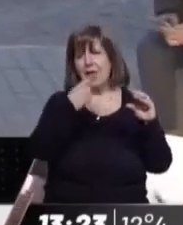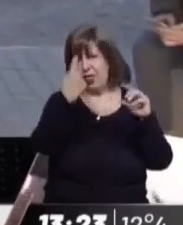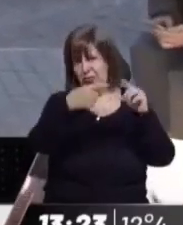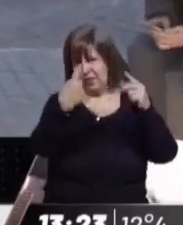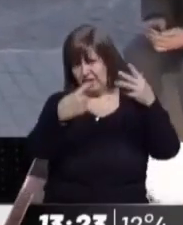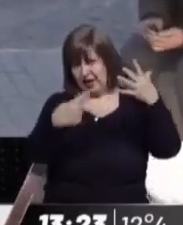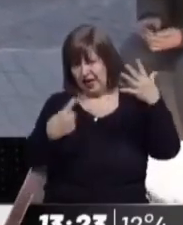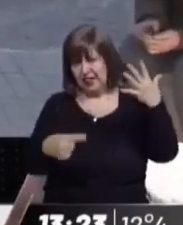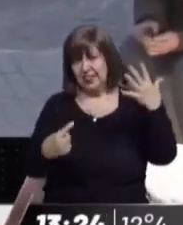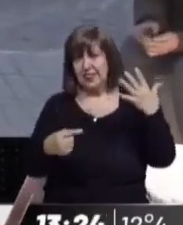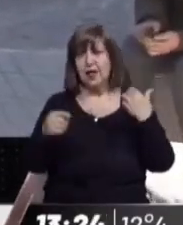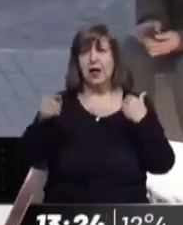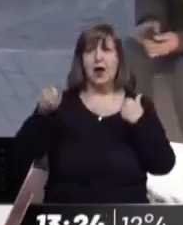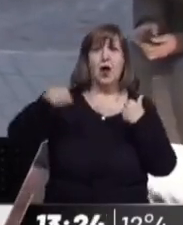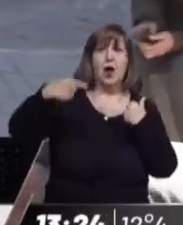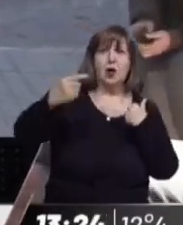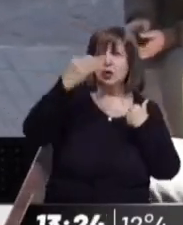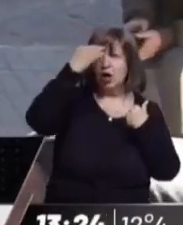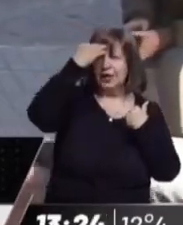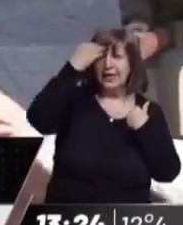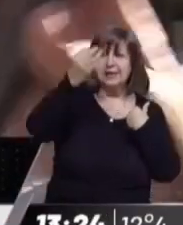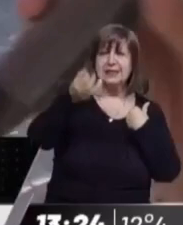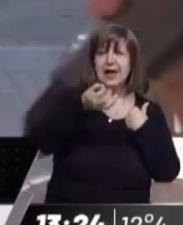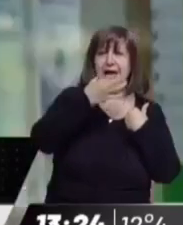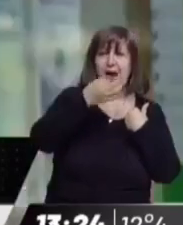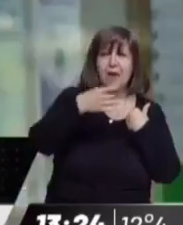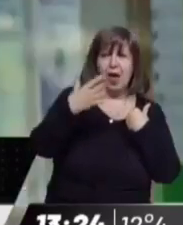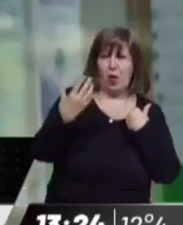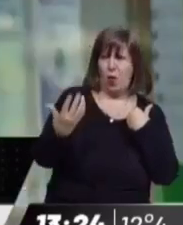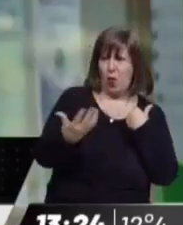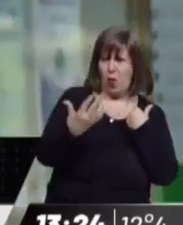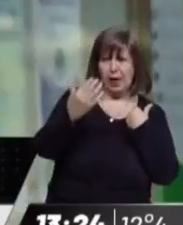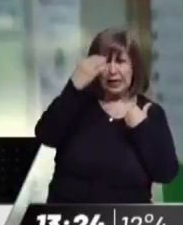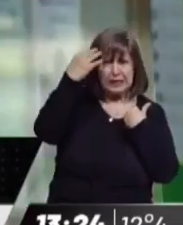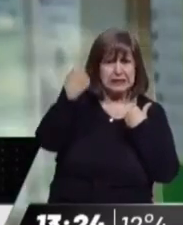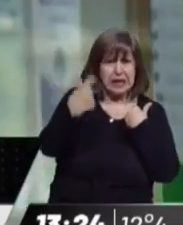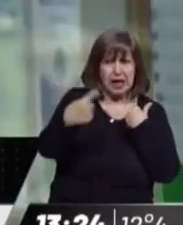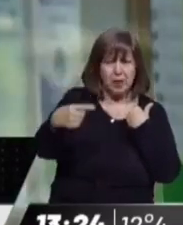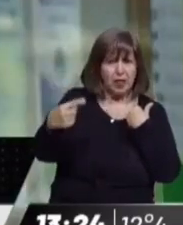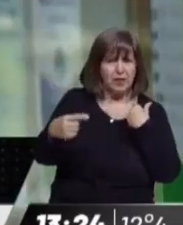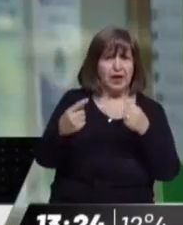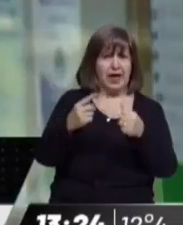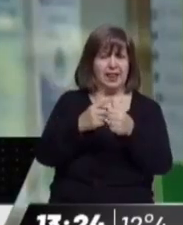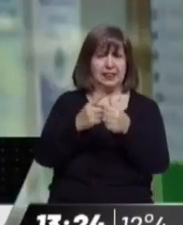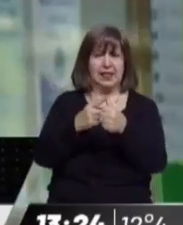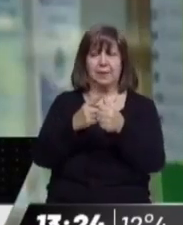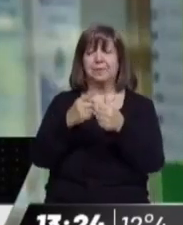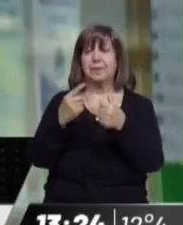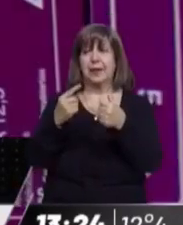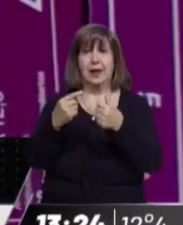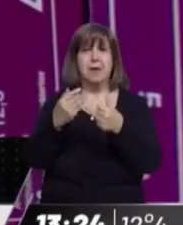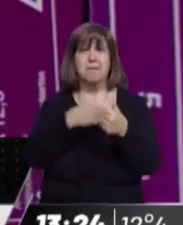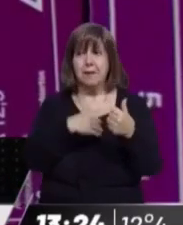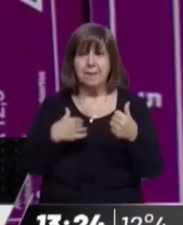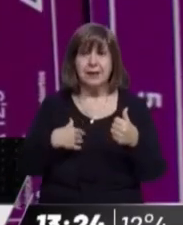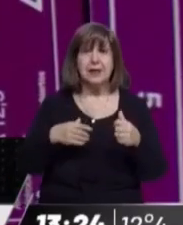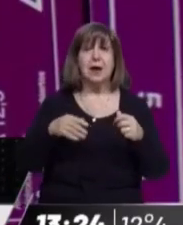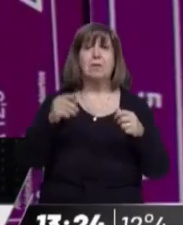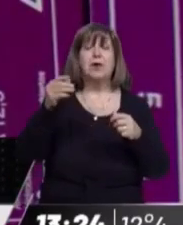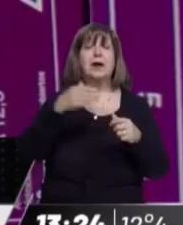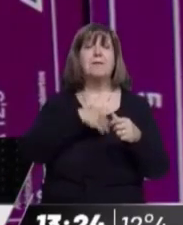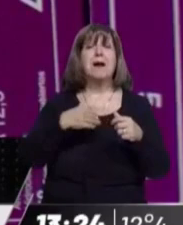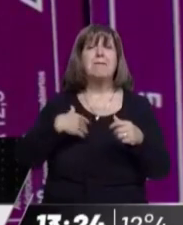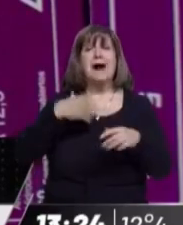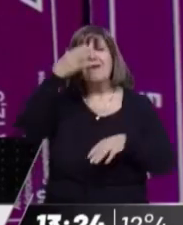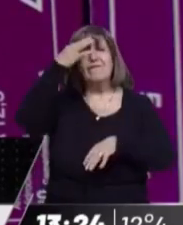los otros 15 los tien que comprar y son los otros 15 que toma bueno tiene como ocho enfermedades